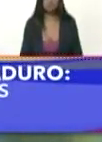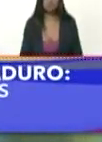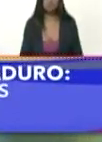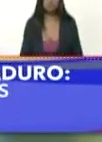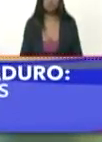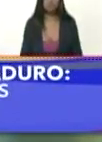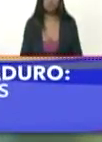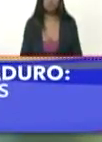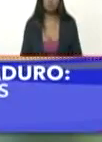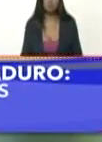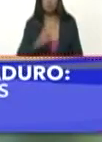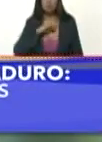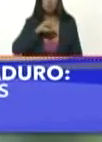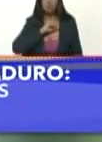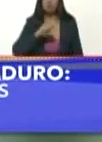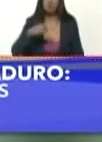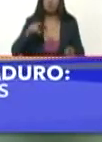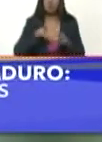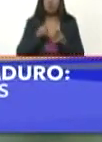Eso es lo que somos.